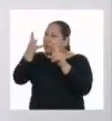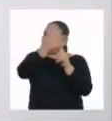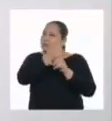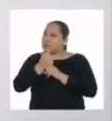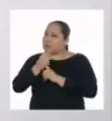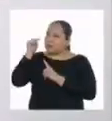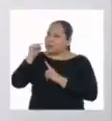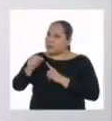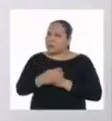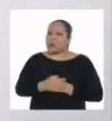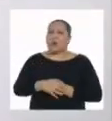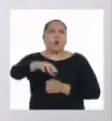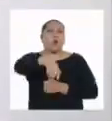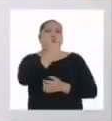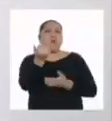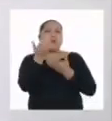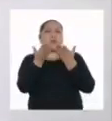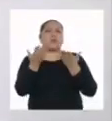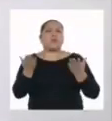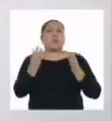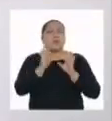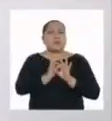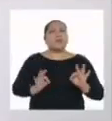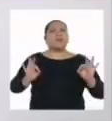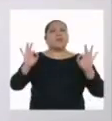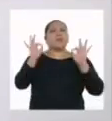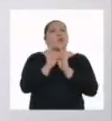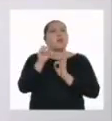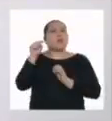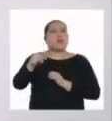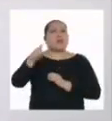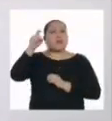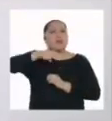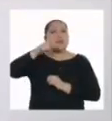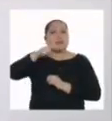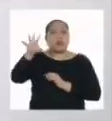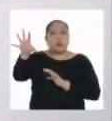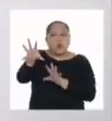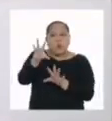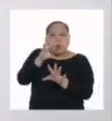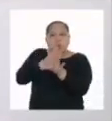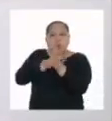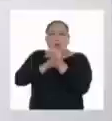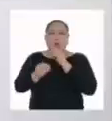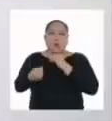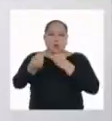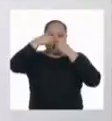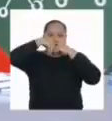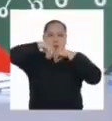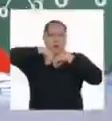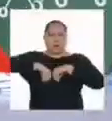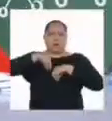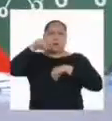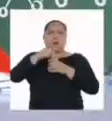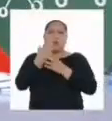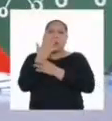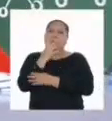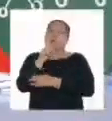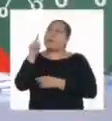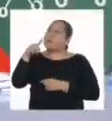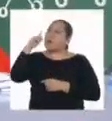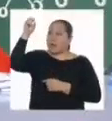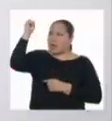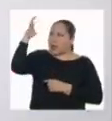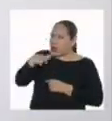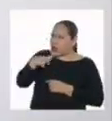propósito? ¿Y qué otro factor es fundamental para obtener los productos que nutrirán a esa planta? ¿Eso sería